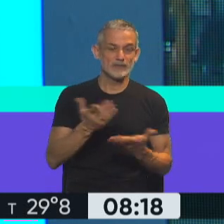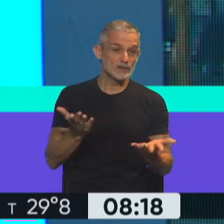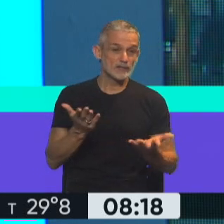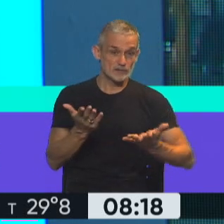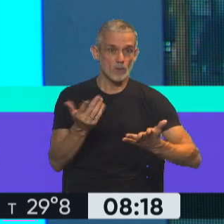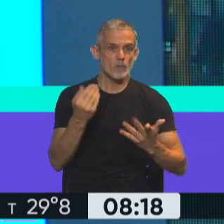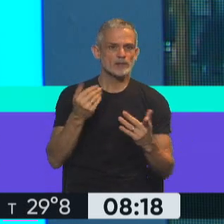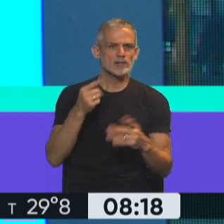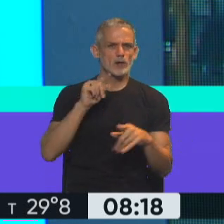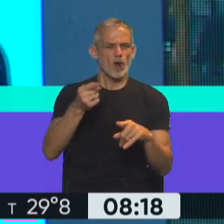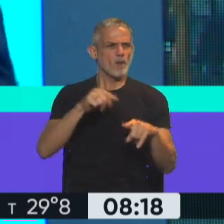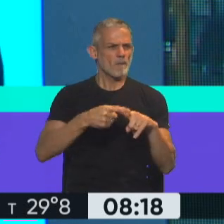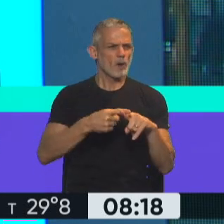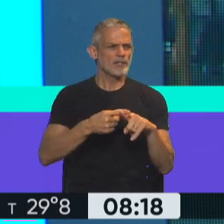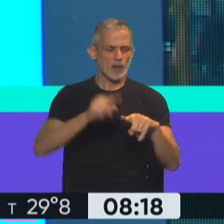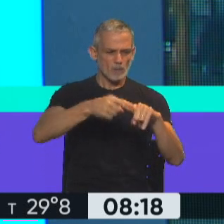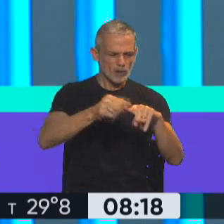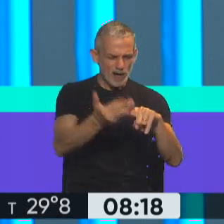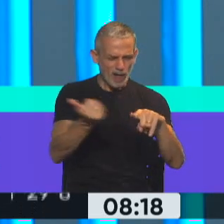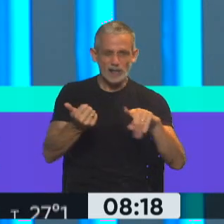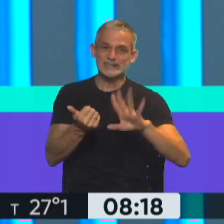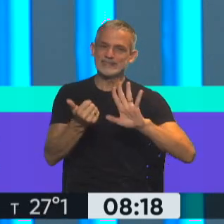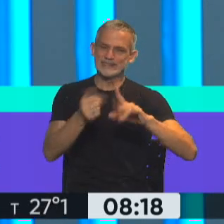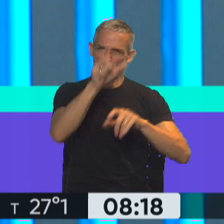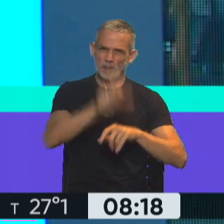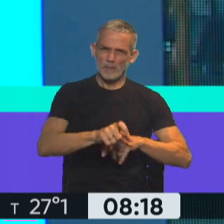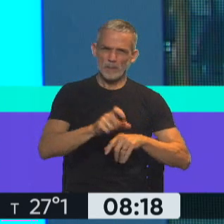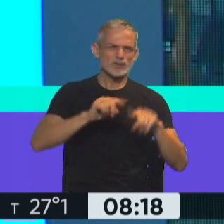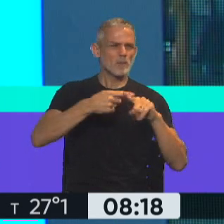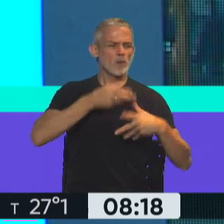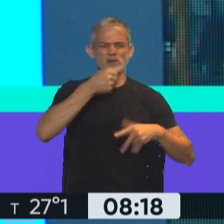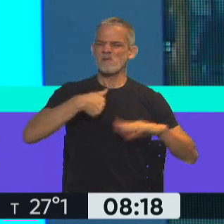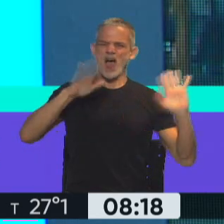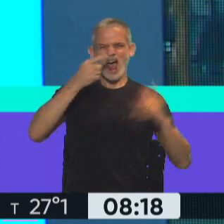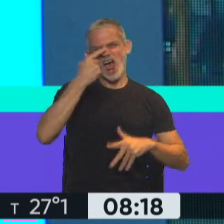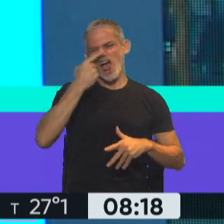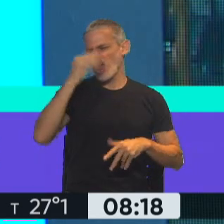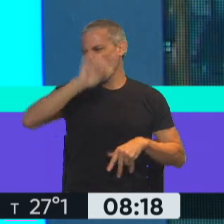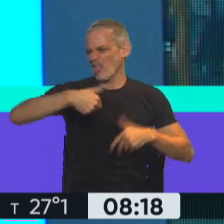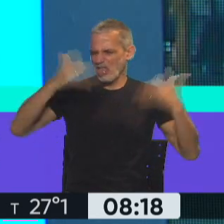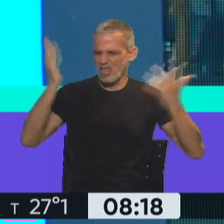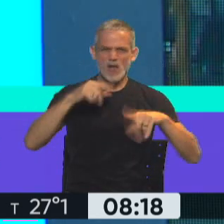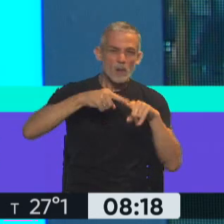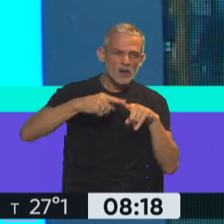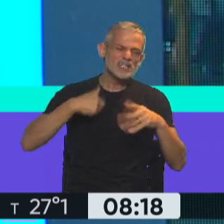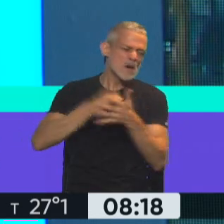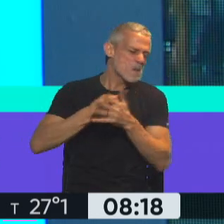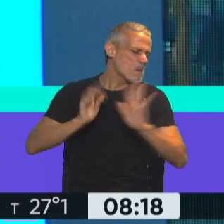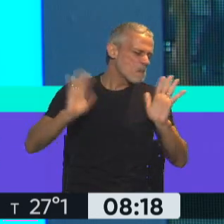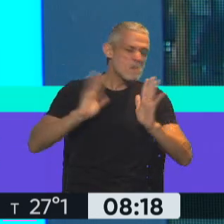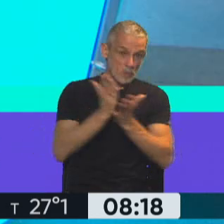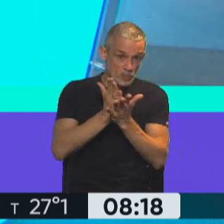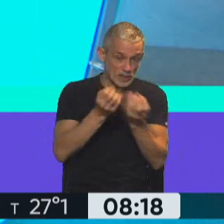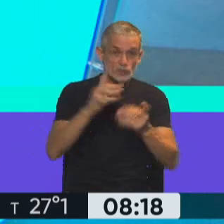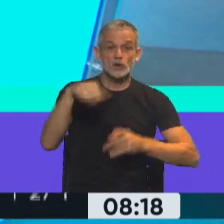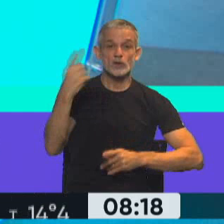de la antipolítica, que es distinto a la despolitización. Porque una cosa es una persona despolitizada, que no le interesa participar, militar y está en todo su derecho, y